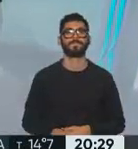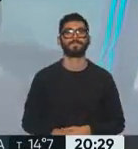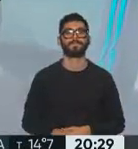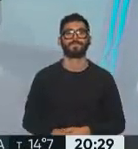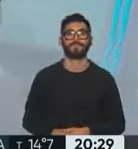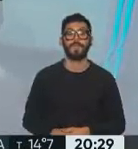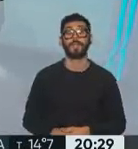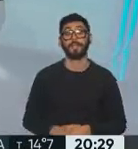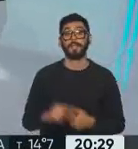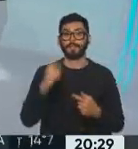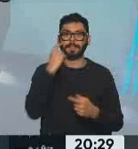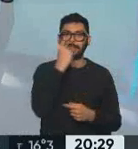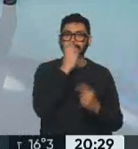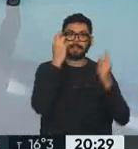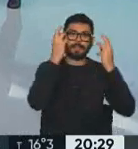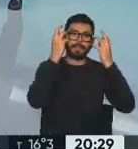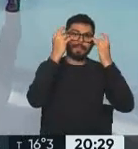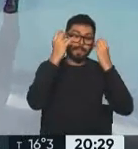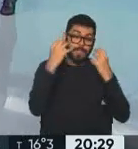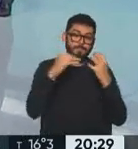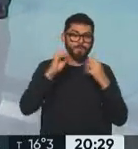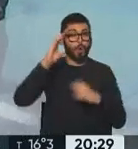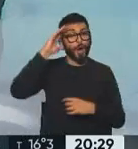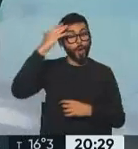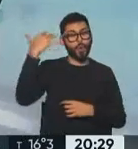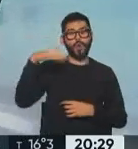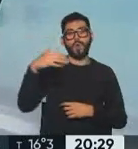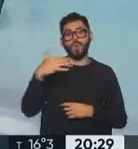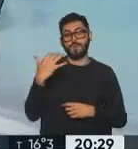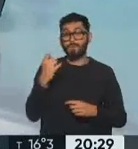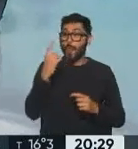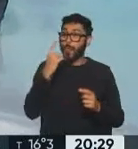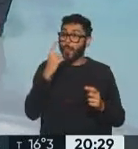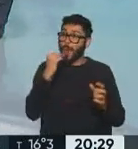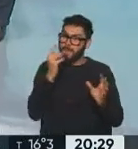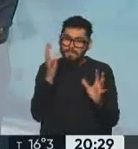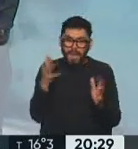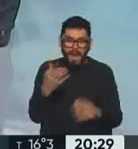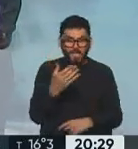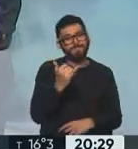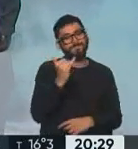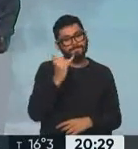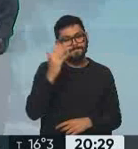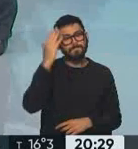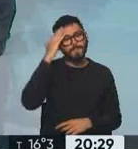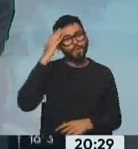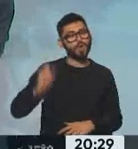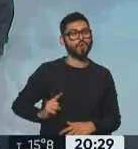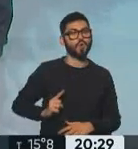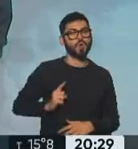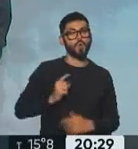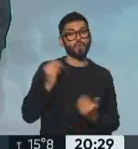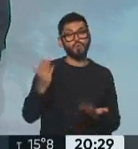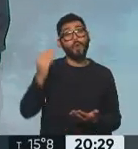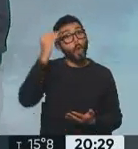La emoción, los ojos llenos de lágrimas por un recuerdo tan fresco, en una jornada tan parecida a aquella, ¿no? Memoria y honor, y no